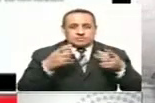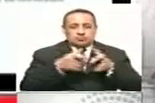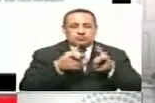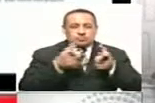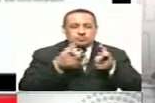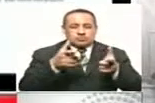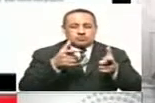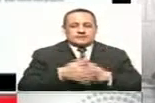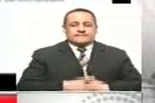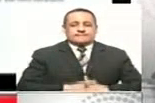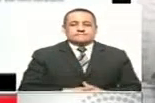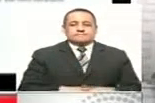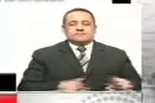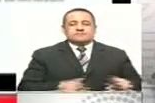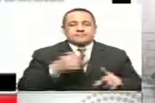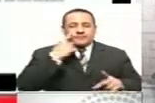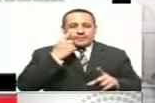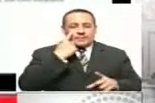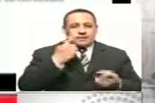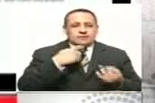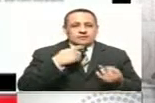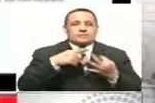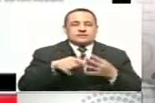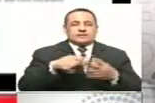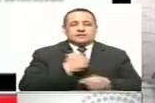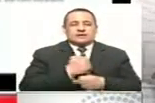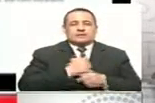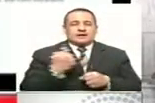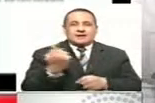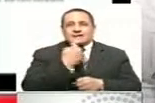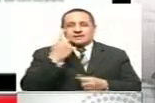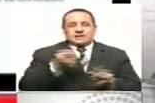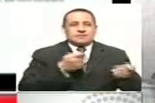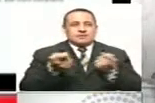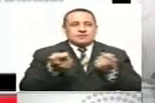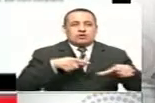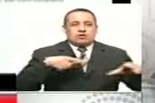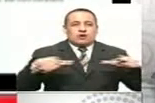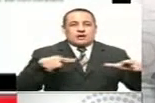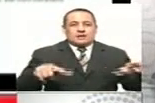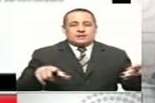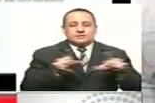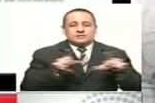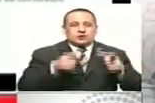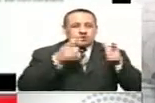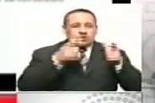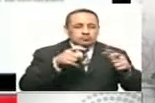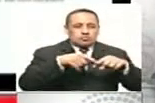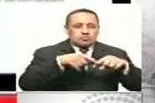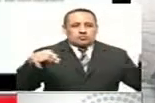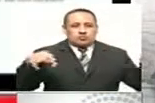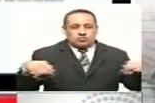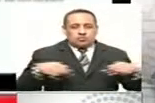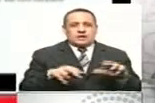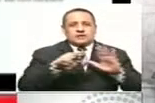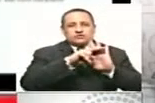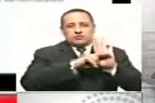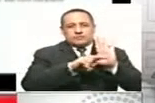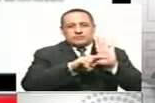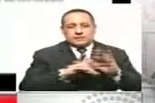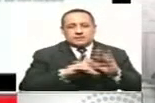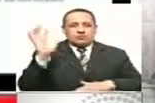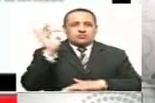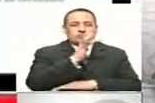habilitantes, que reconocen el desempeño y manejo de área supervisada, normativa forestal, de